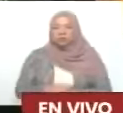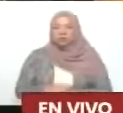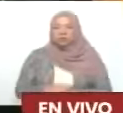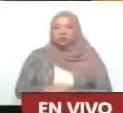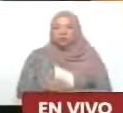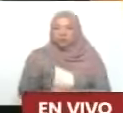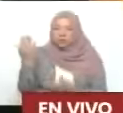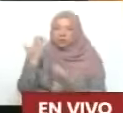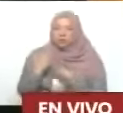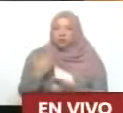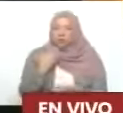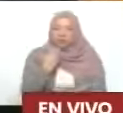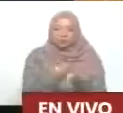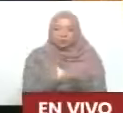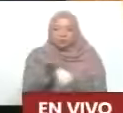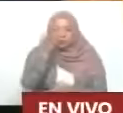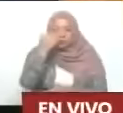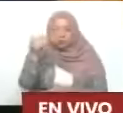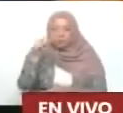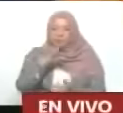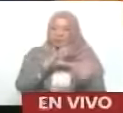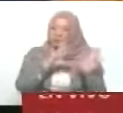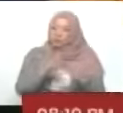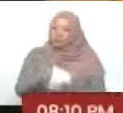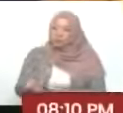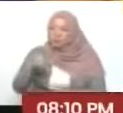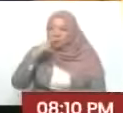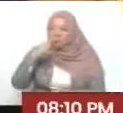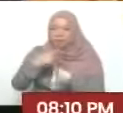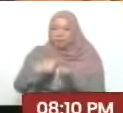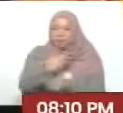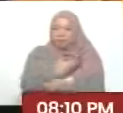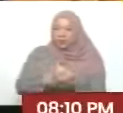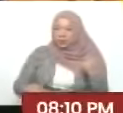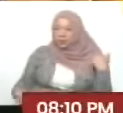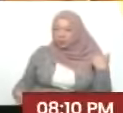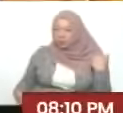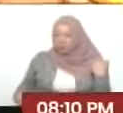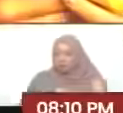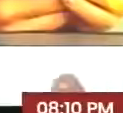bendiga, buen samaritano. Y ahora nos vamos con Maduro. Más educación, adelante.